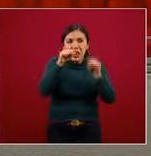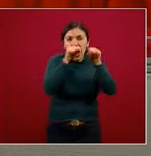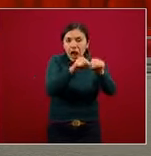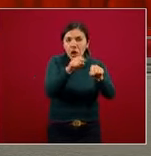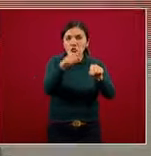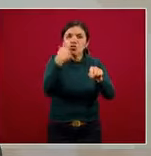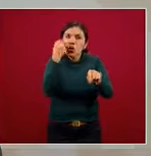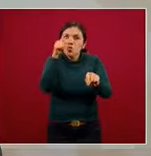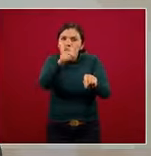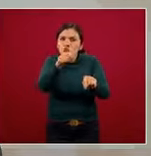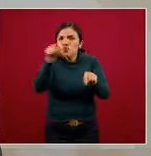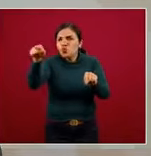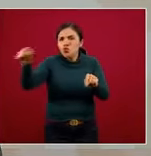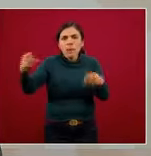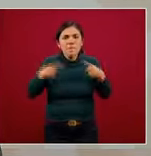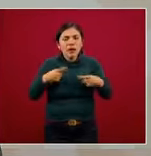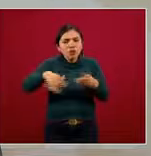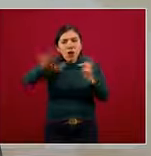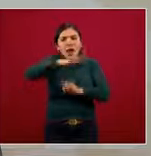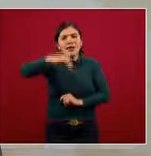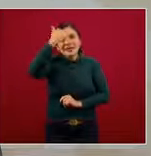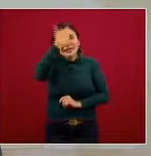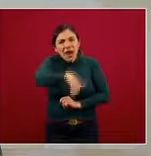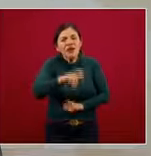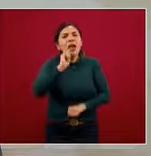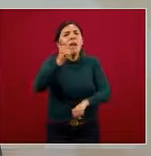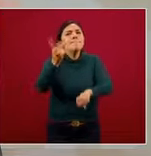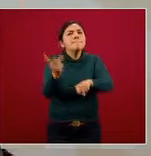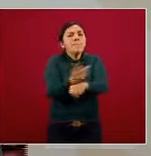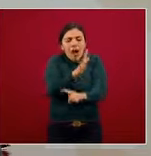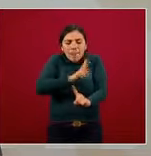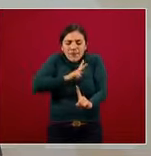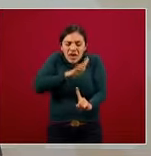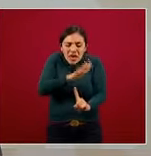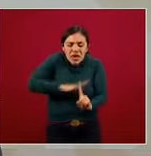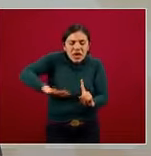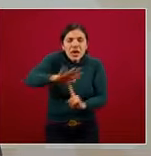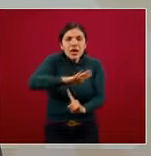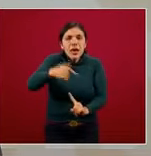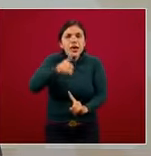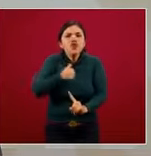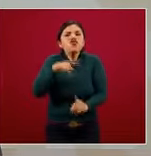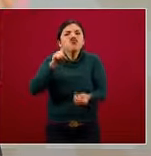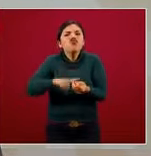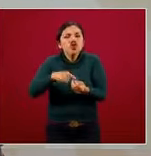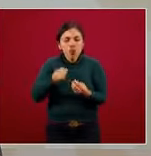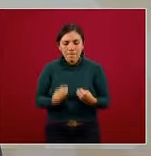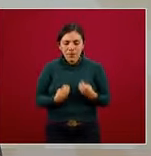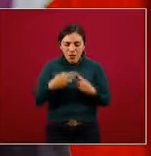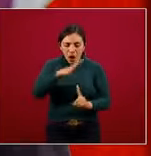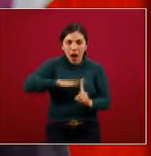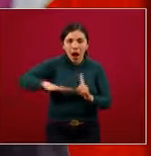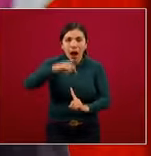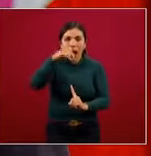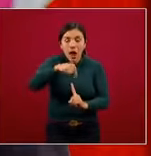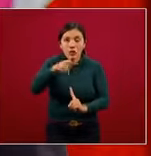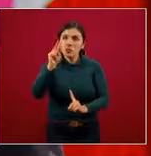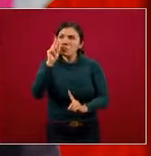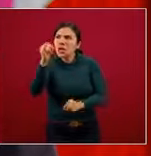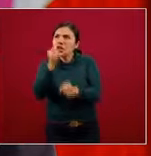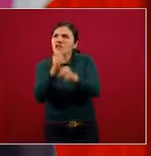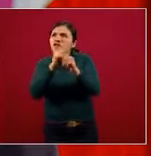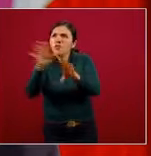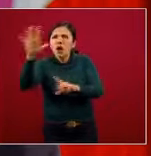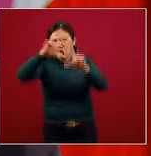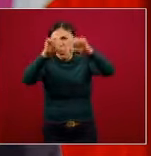usted sepan exactamente lo que está ocurriendo en su entorno. Cuando ven información nacional,